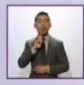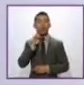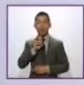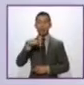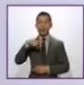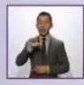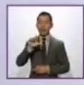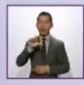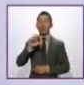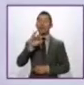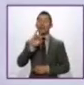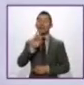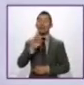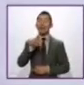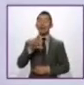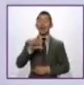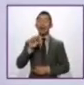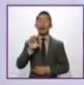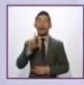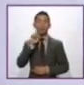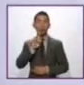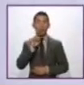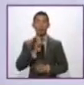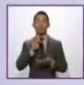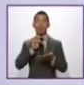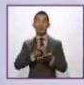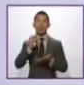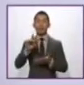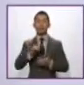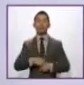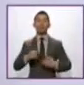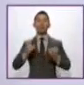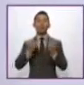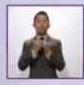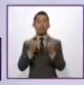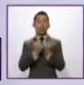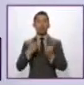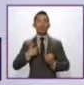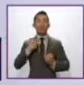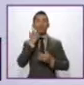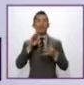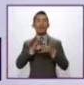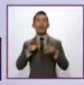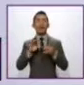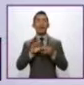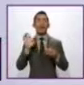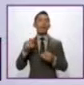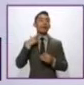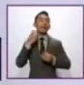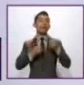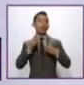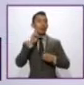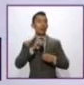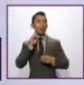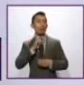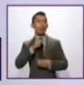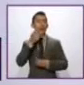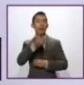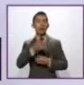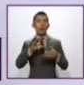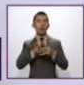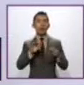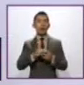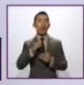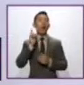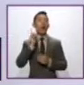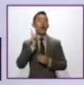Adelante. Gracias. Bueno, también me quiero referir a la exmagistrada Celia Maya, A ver si así me pone un